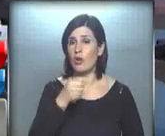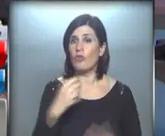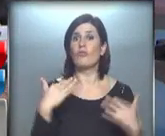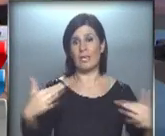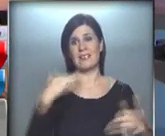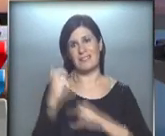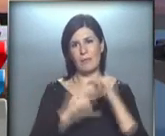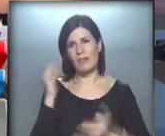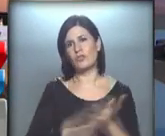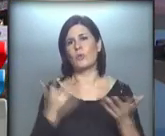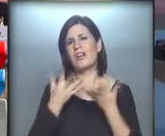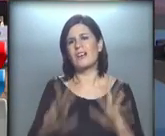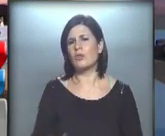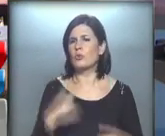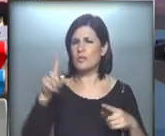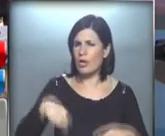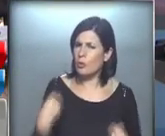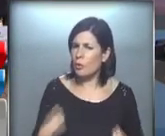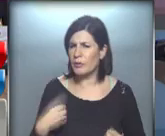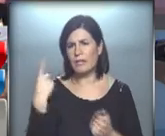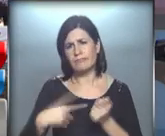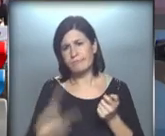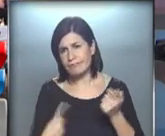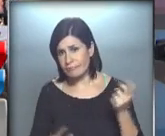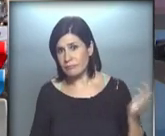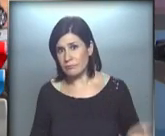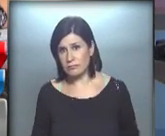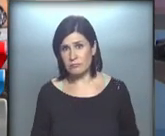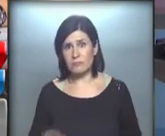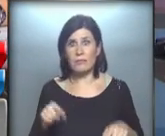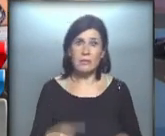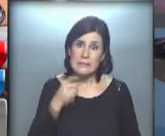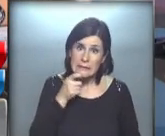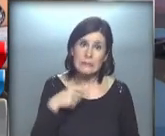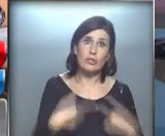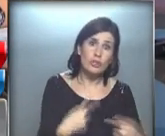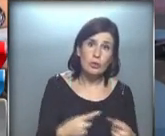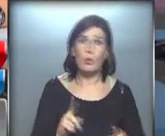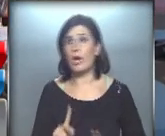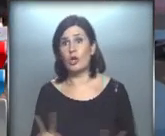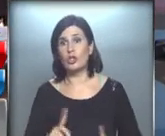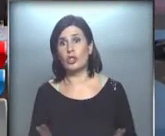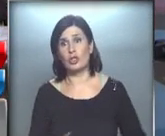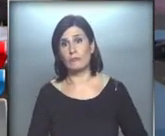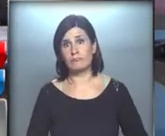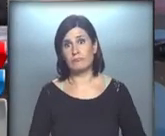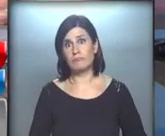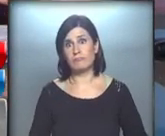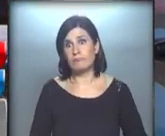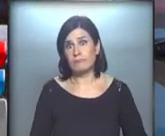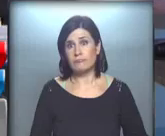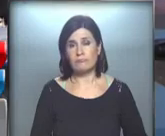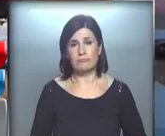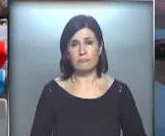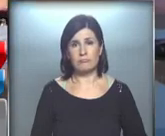prensa explicando los motivos por los cuales no va a seguir al frente de la selección nacional. Veremos si eso efectivamente